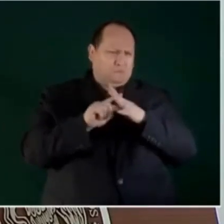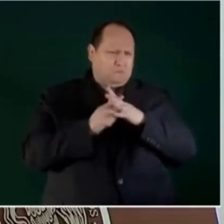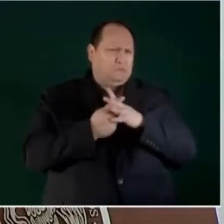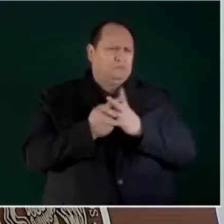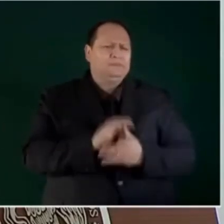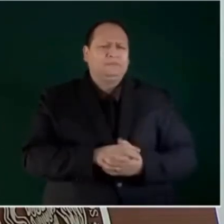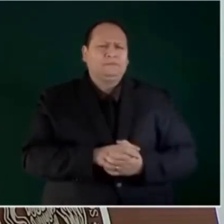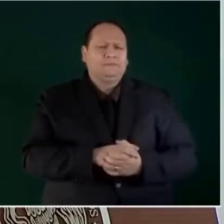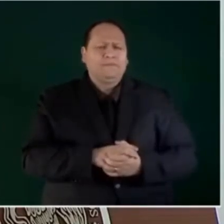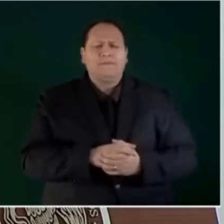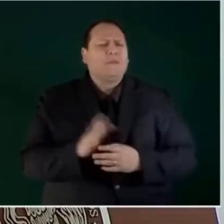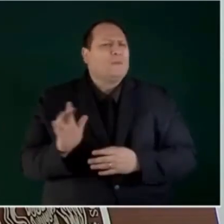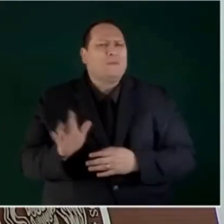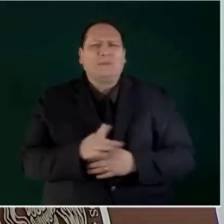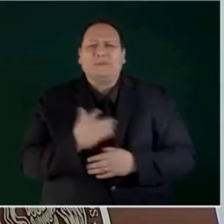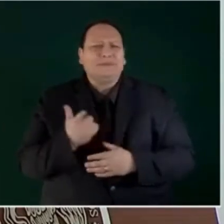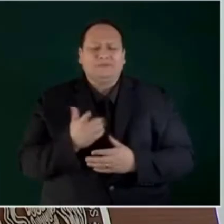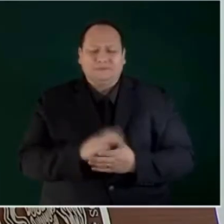porque